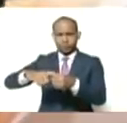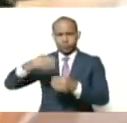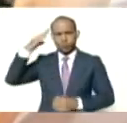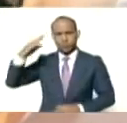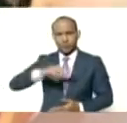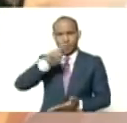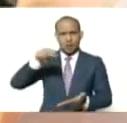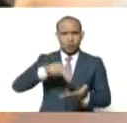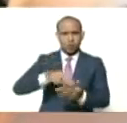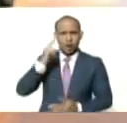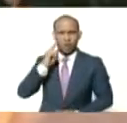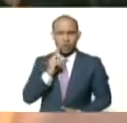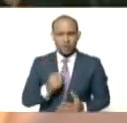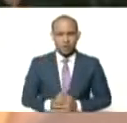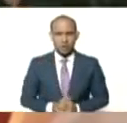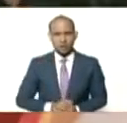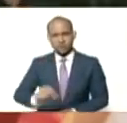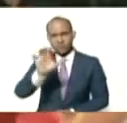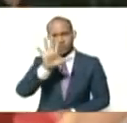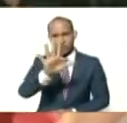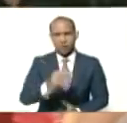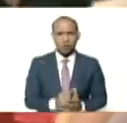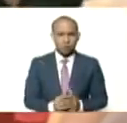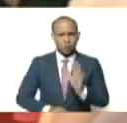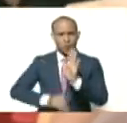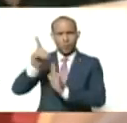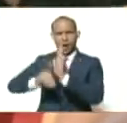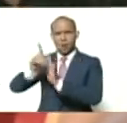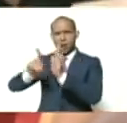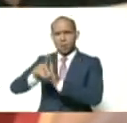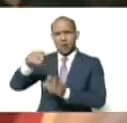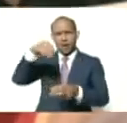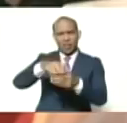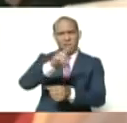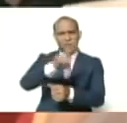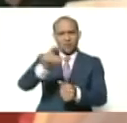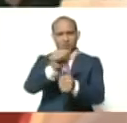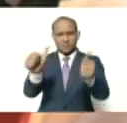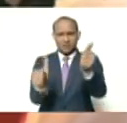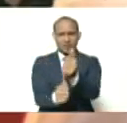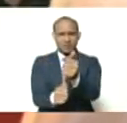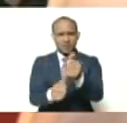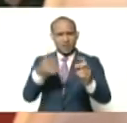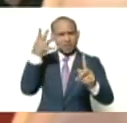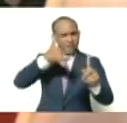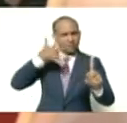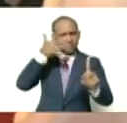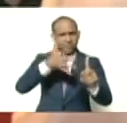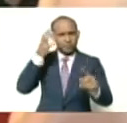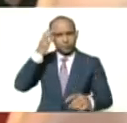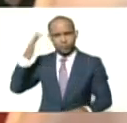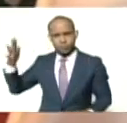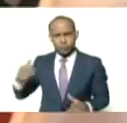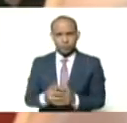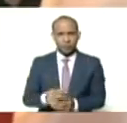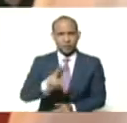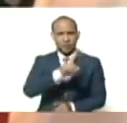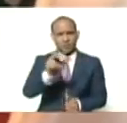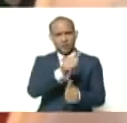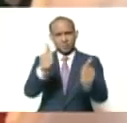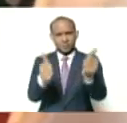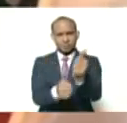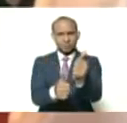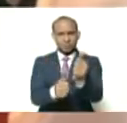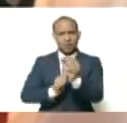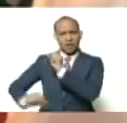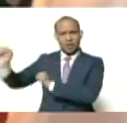Bolivariana. Quinto, desarrollar desde la Vicepresidencia de Formación Ideológica y desde la Vicepresidencia de Defensa Integral